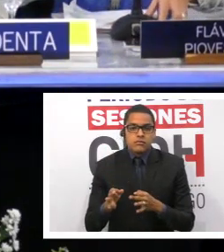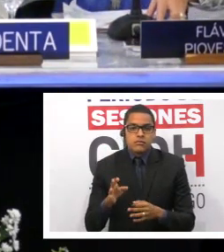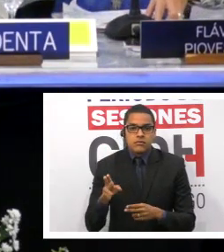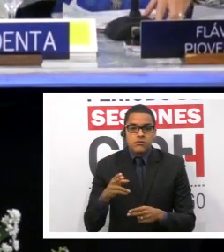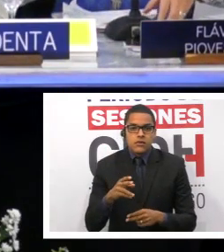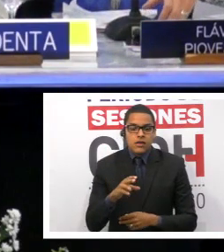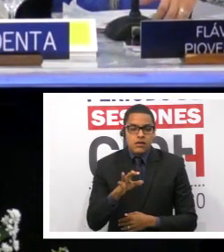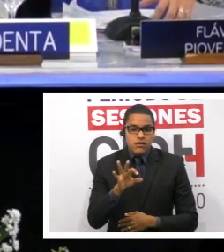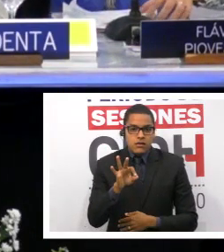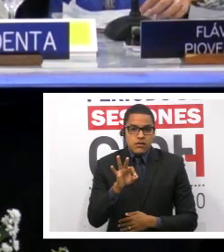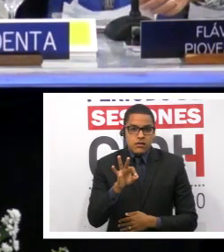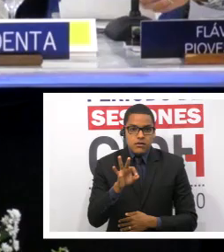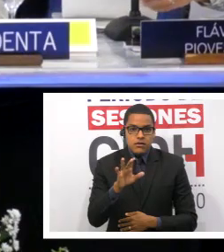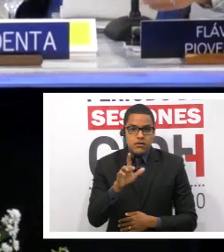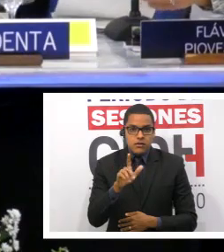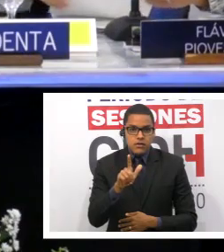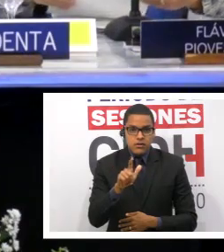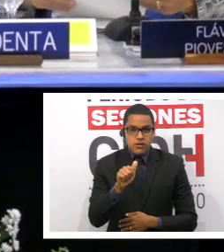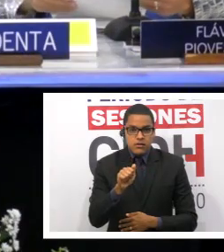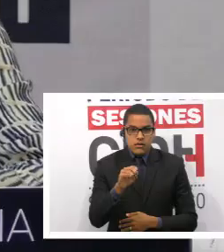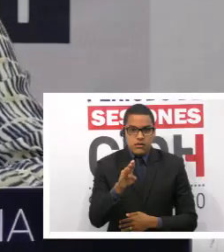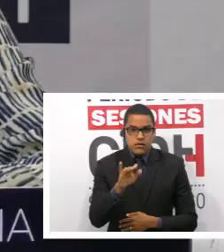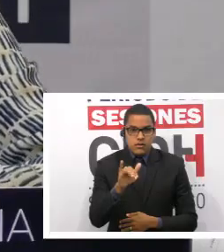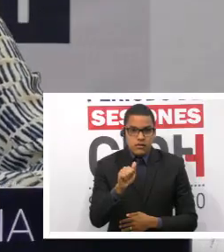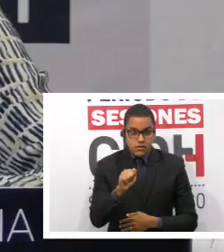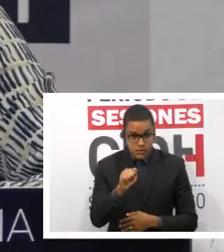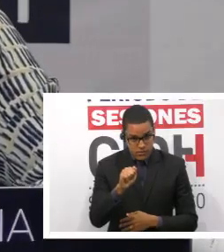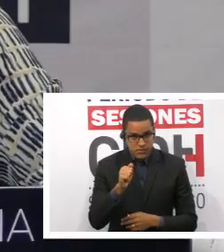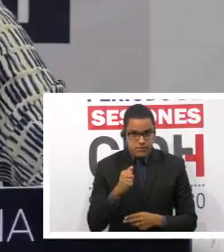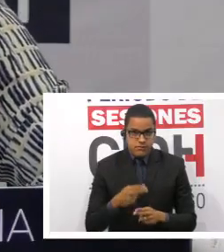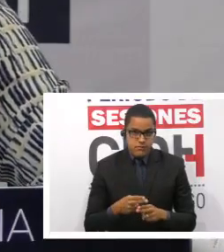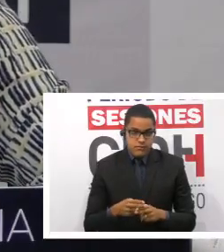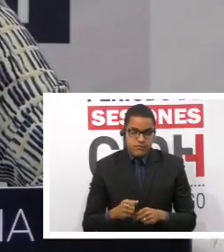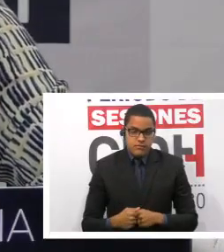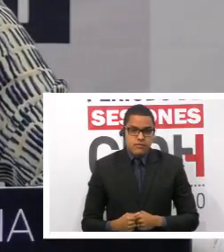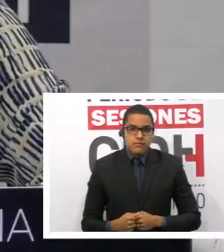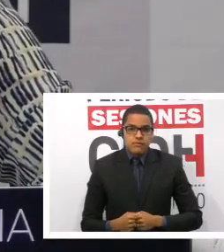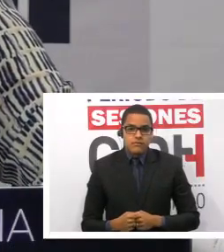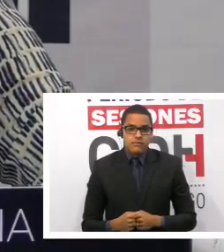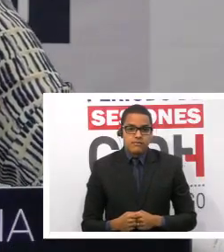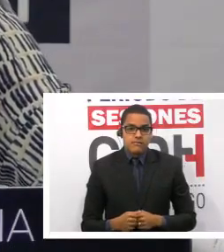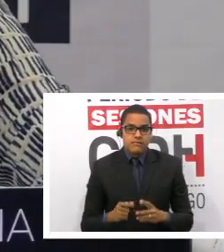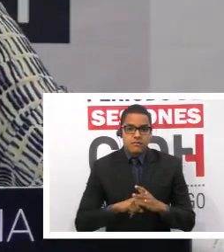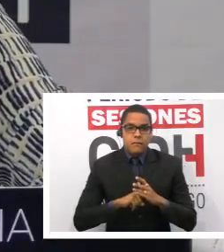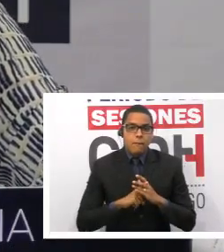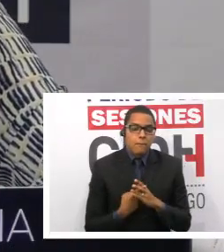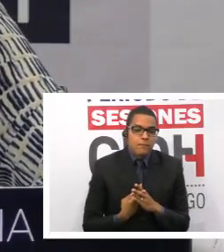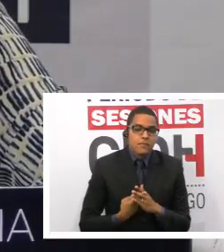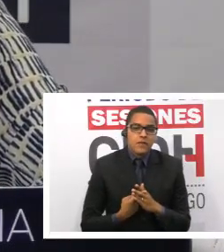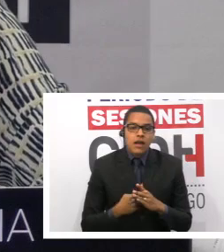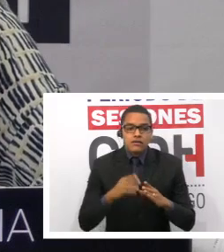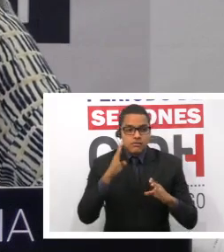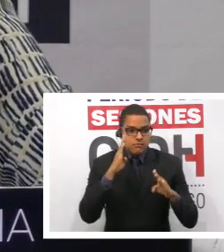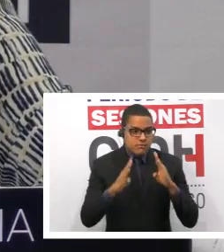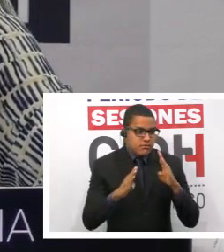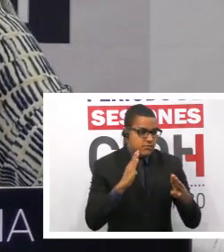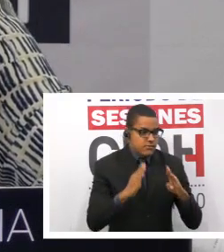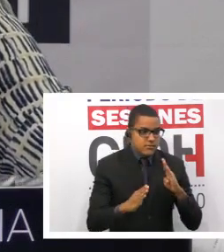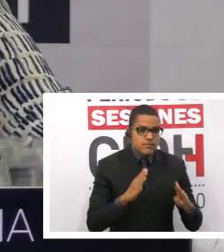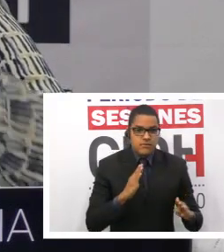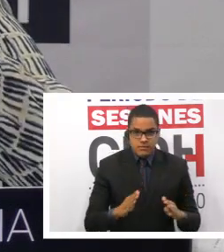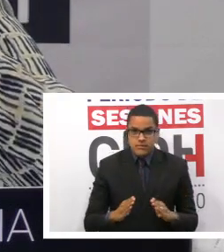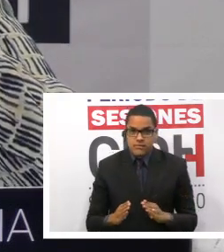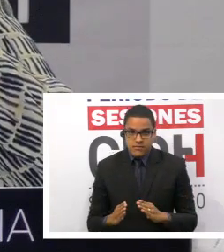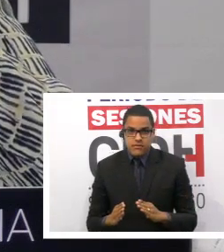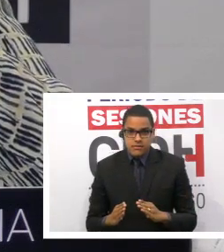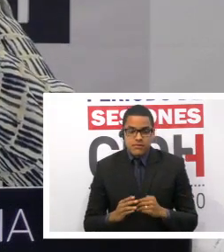muchas gracias señora presidenta y empezó por saludar todos y todas por la relevancia del